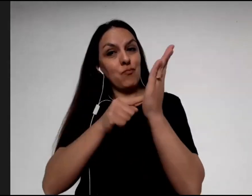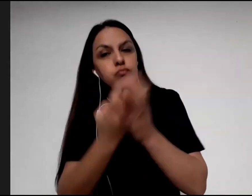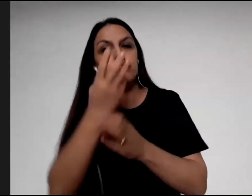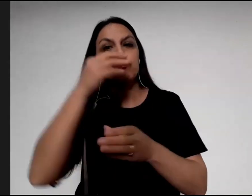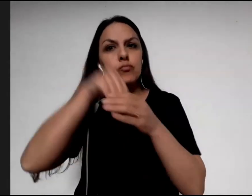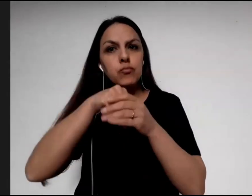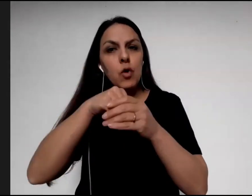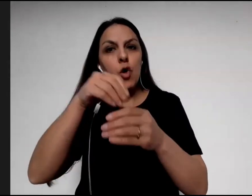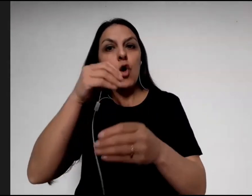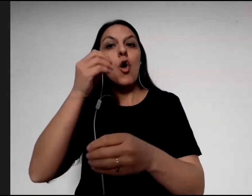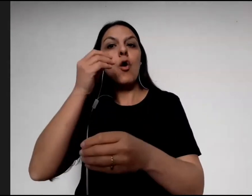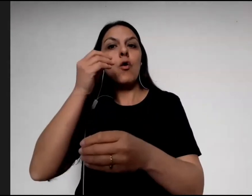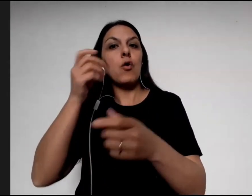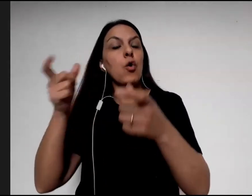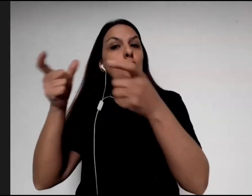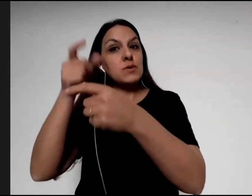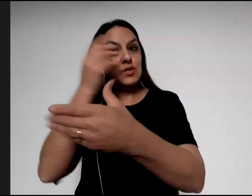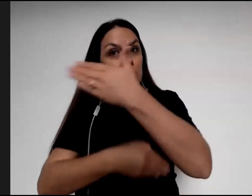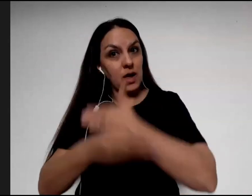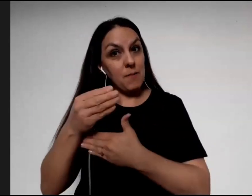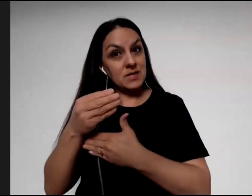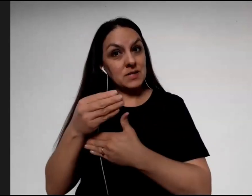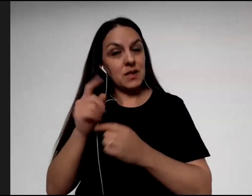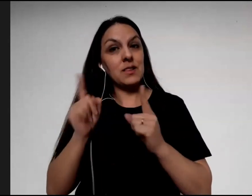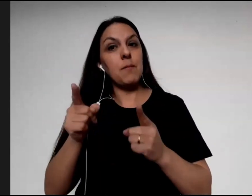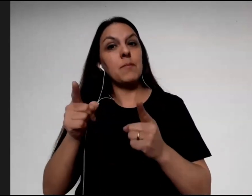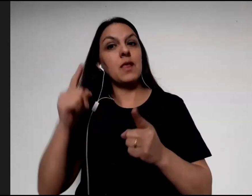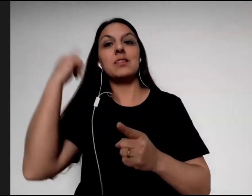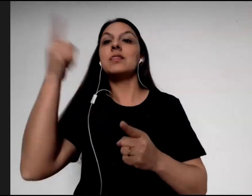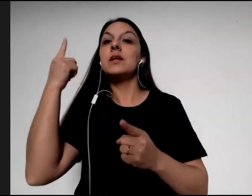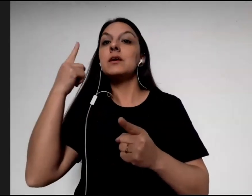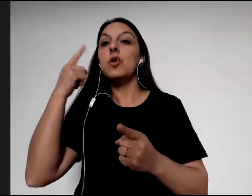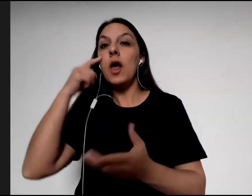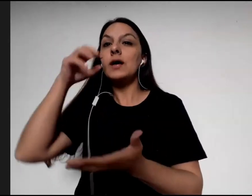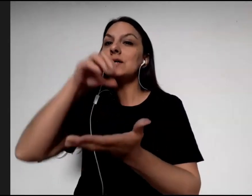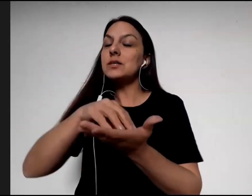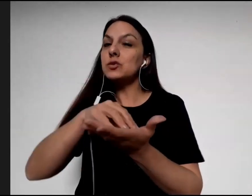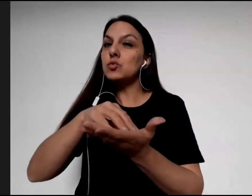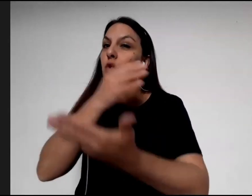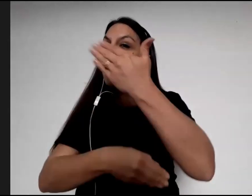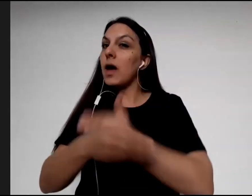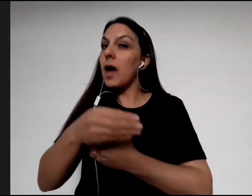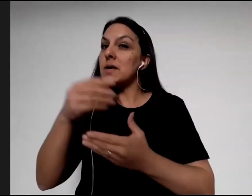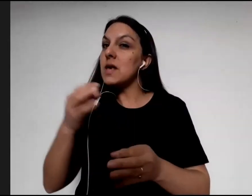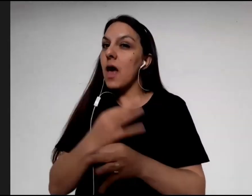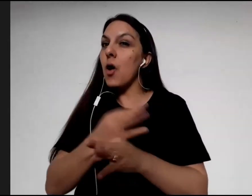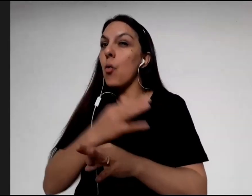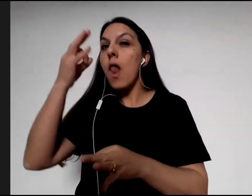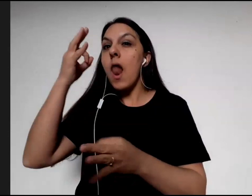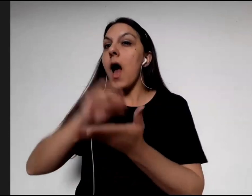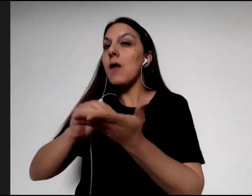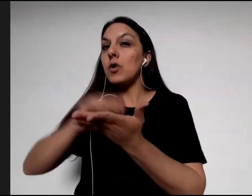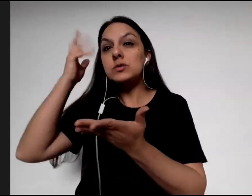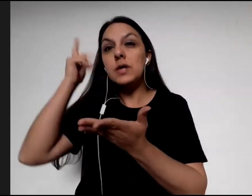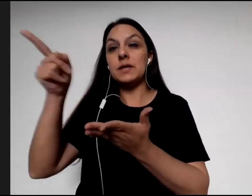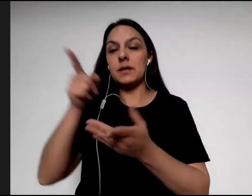de esta Comisión de Colproa, es directora del Instituto de Discapacidad del Colegio de Abogados de San Martín, es asesora en